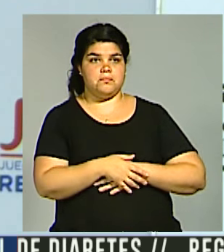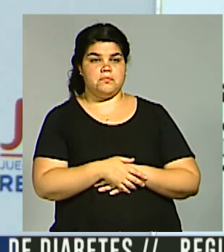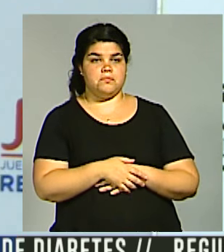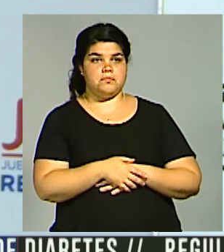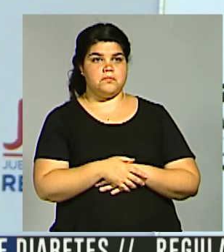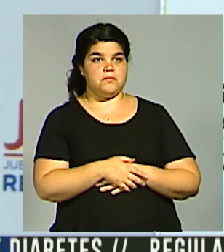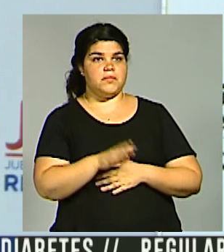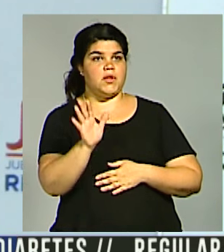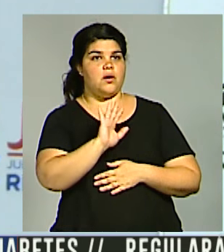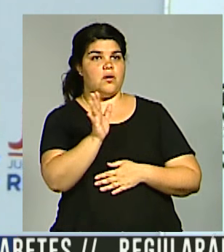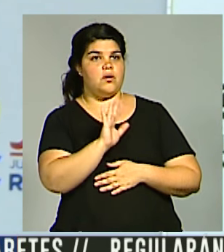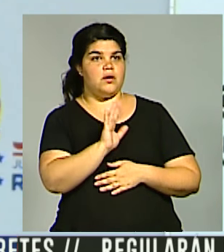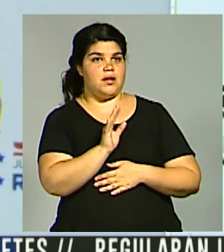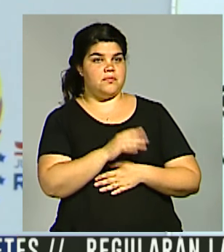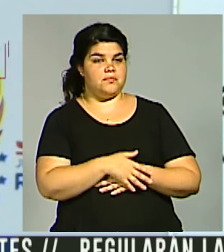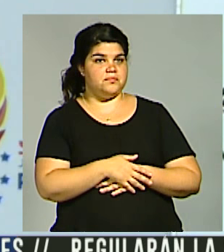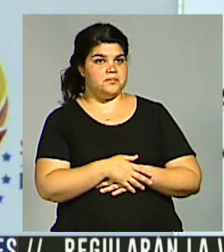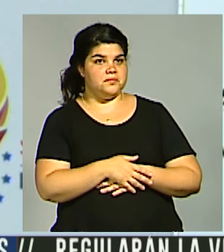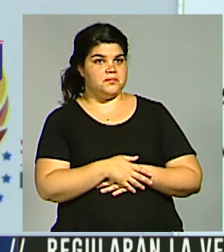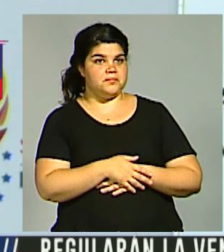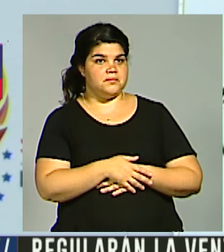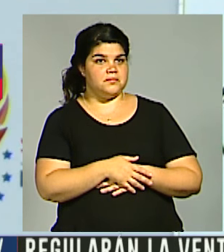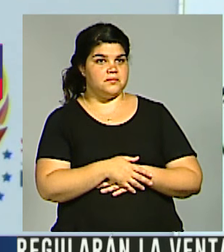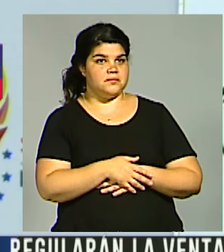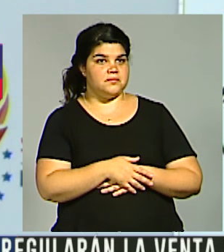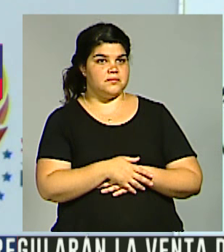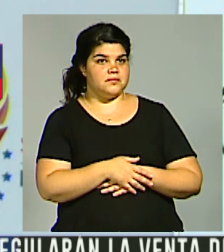Hola Virginia, te escuchamos.